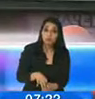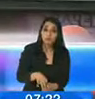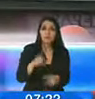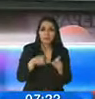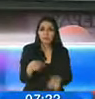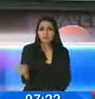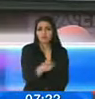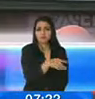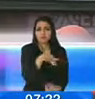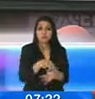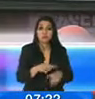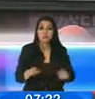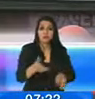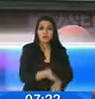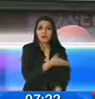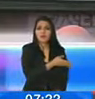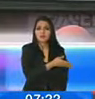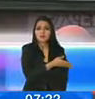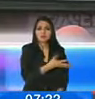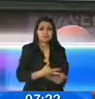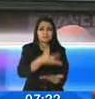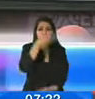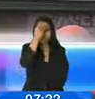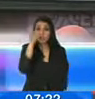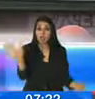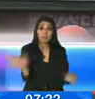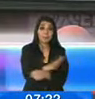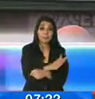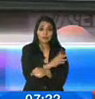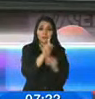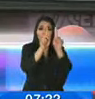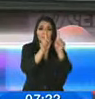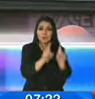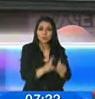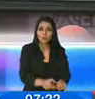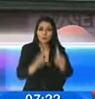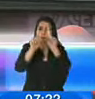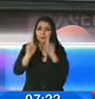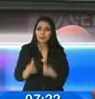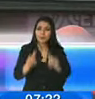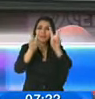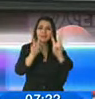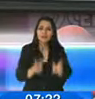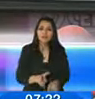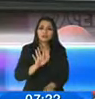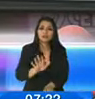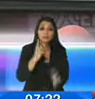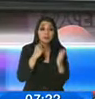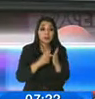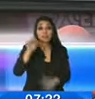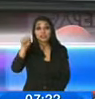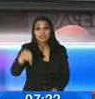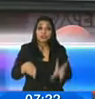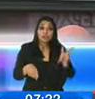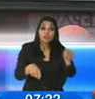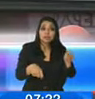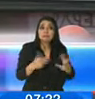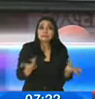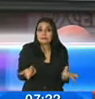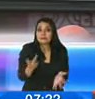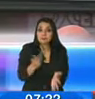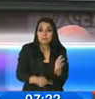las urnas conociendo totalmente de qué se trata y cuáles son las consecuencias de lo que se